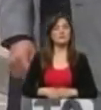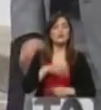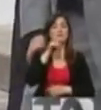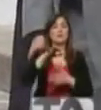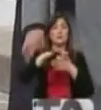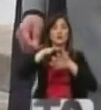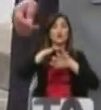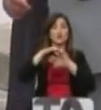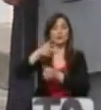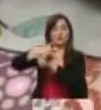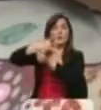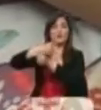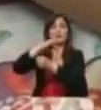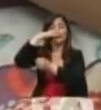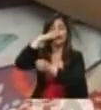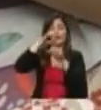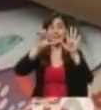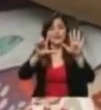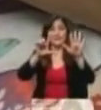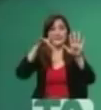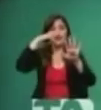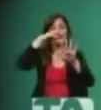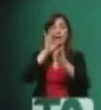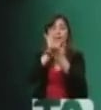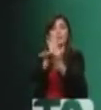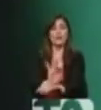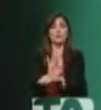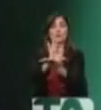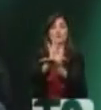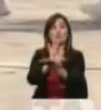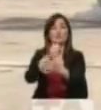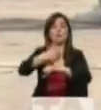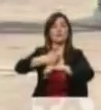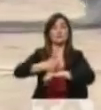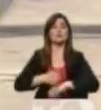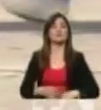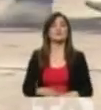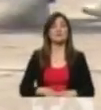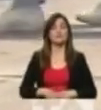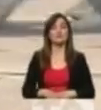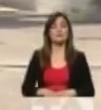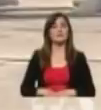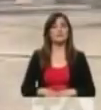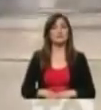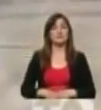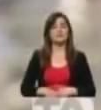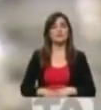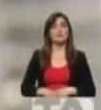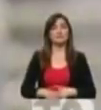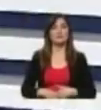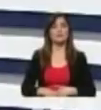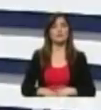diligencias, como la Cámara de Helsel, donde 7 niños van a declarar frente a las autoridades. Catalina García, 24